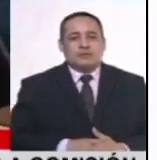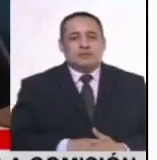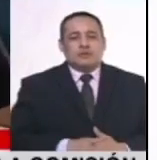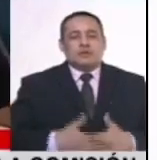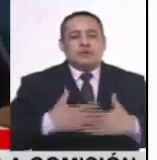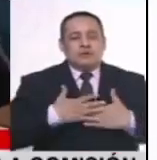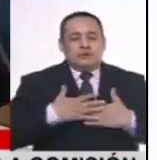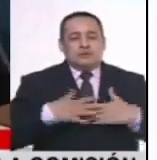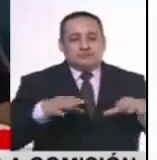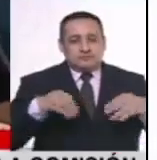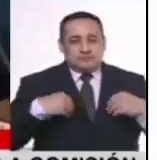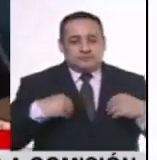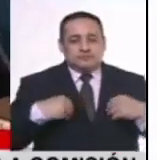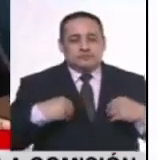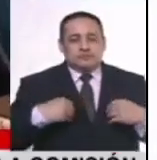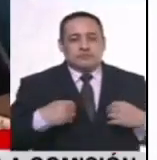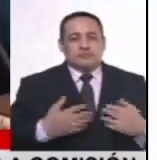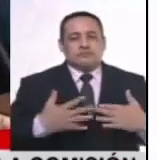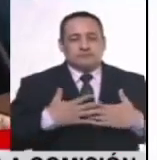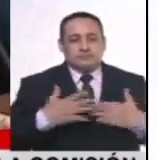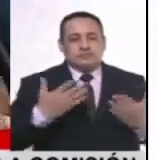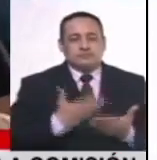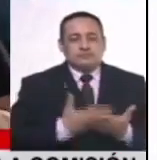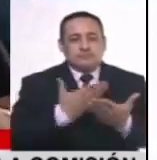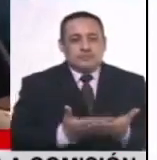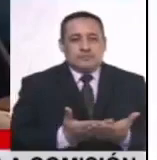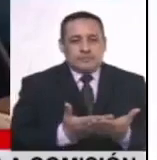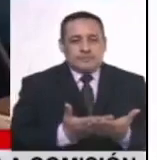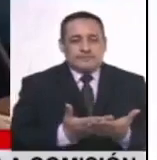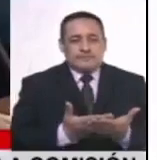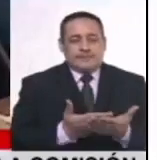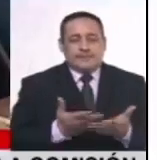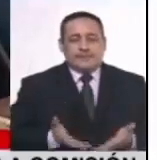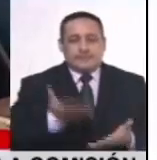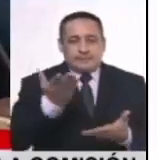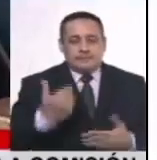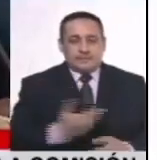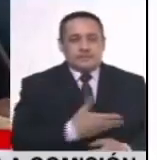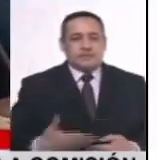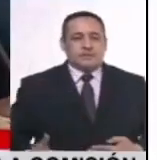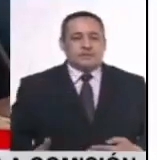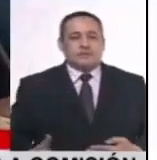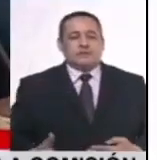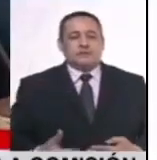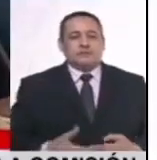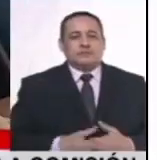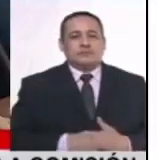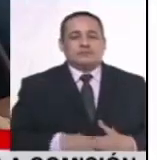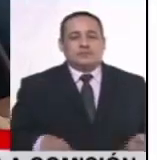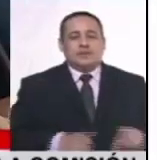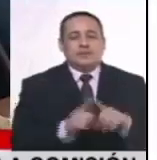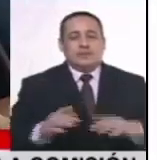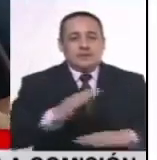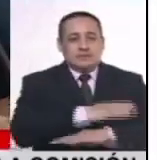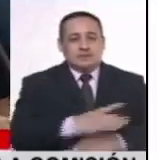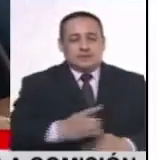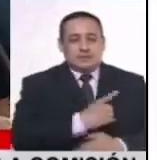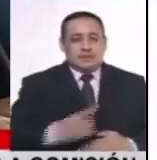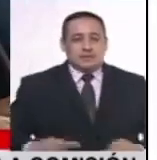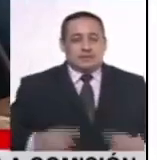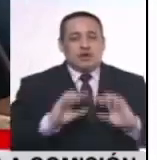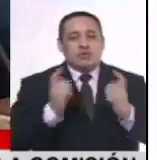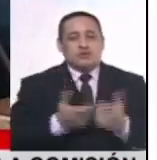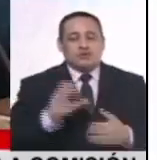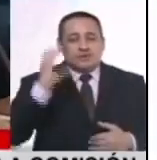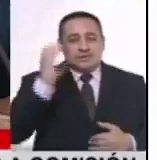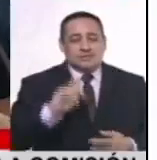Me permito hacer una propuesta, señor presidente, de mesa directiva de la Comisión de